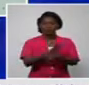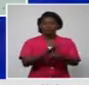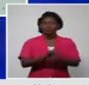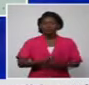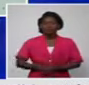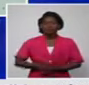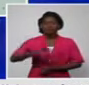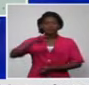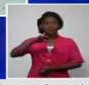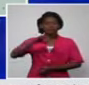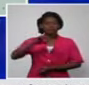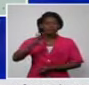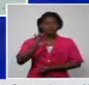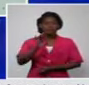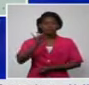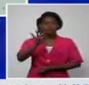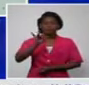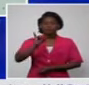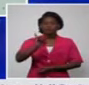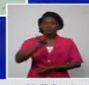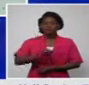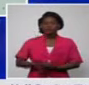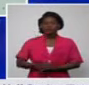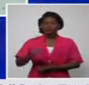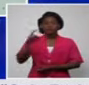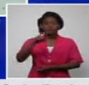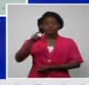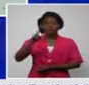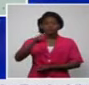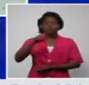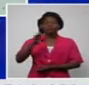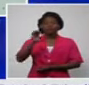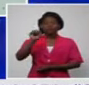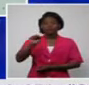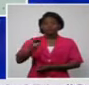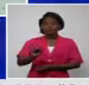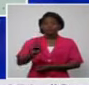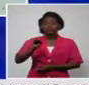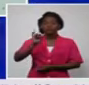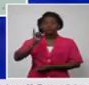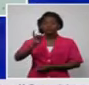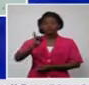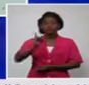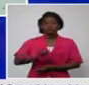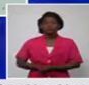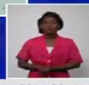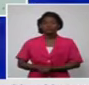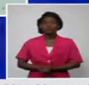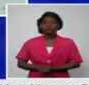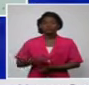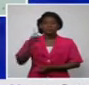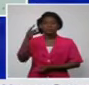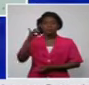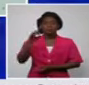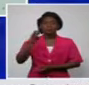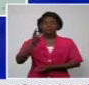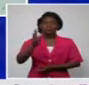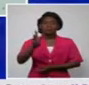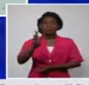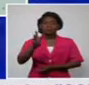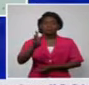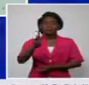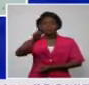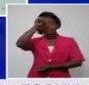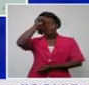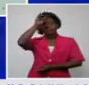en Consolación del Sur 6, en La Palma 3, en Minas y San Luis, Minas de Matajambre y San